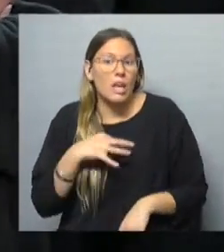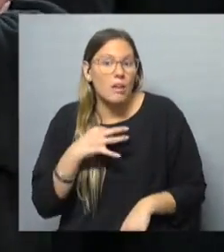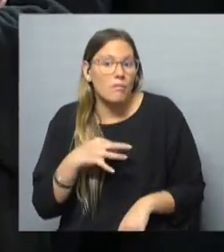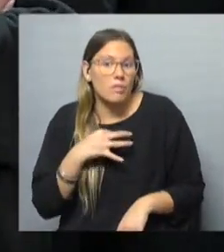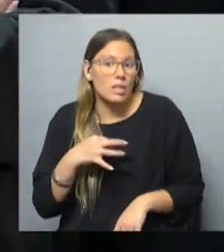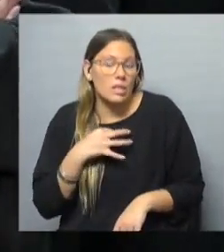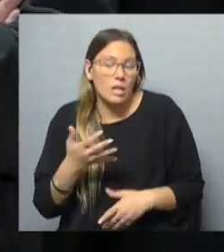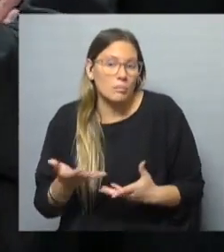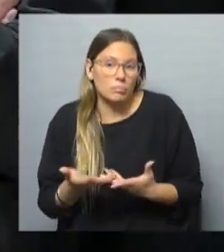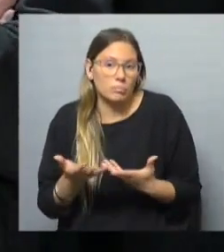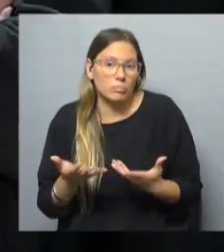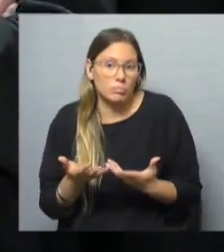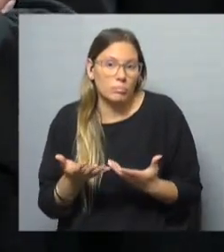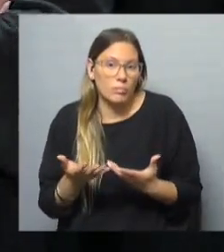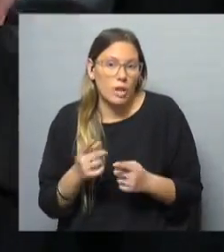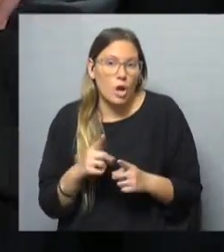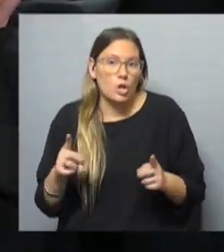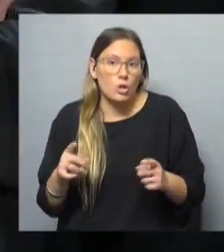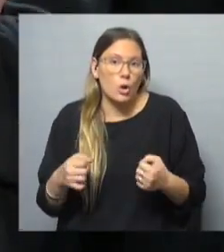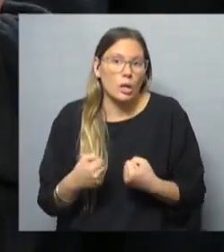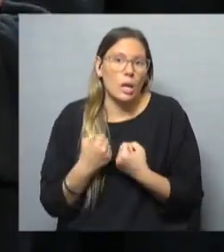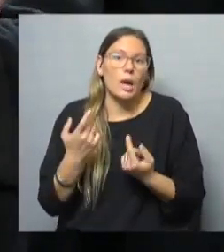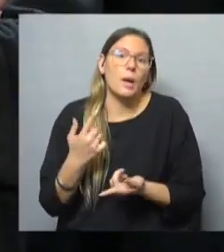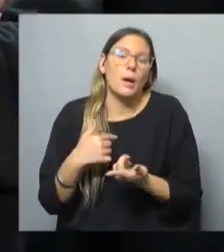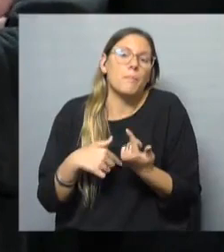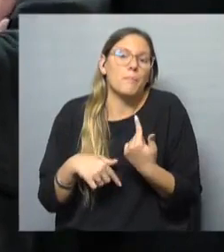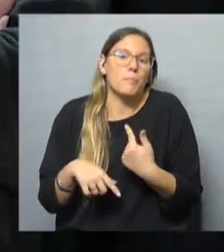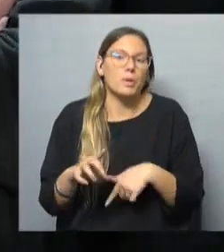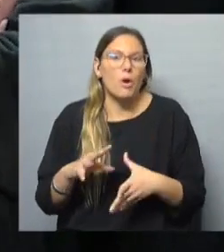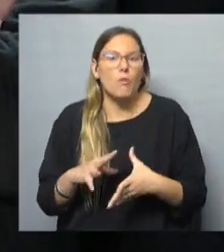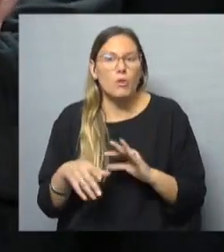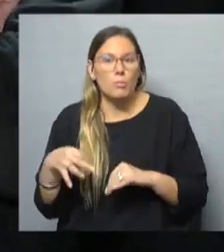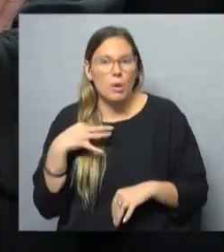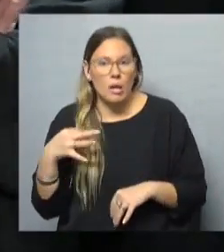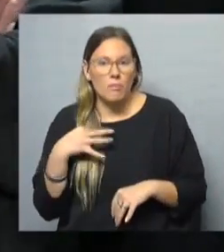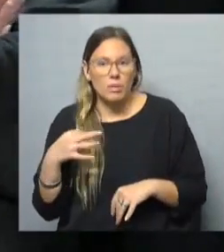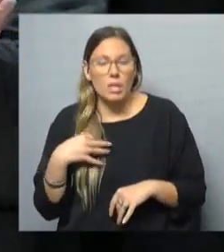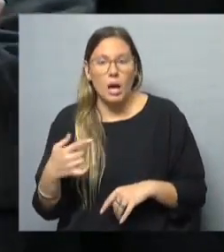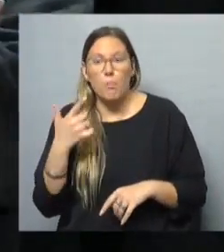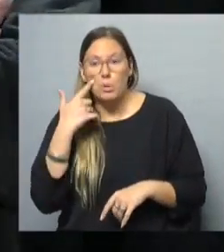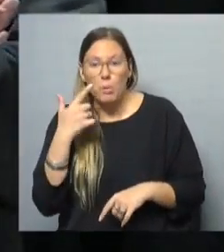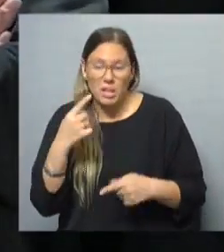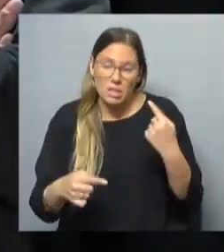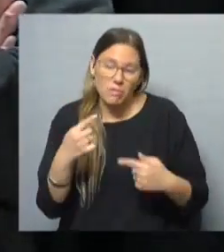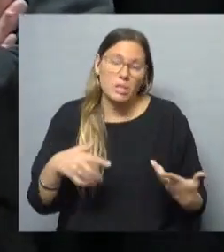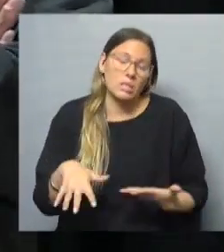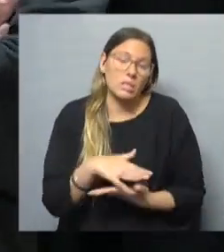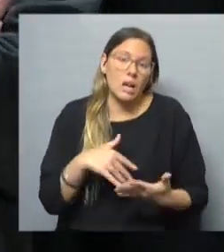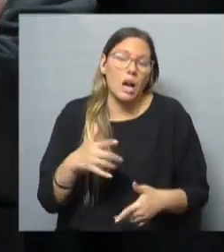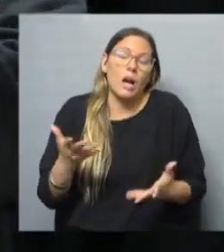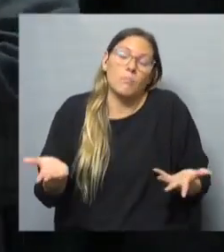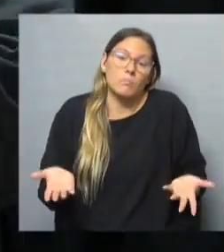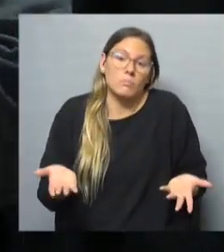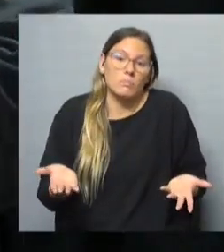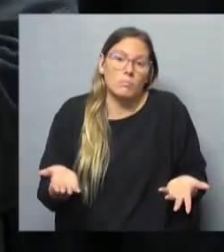de vida, que uno, no es que sea un improvisado, pero es una forma de vida el andar improvisando por ahí. Así que bueno,